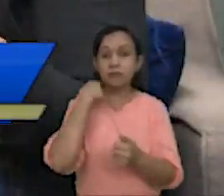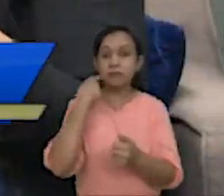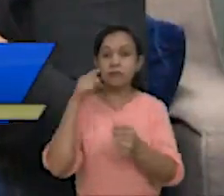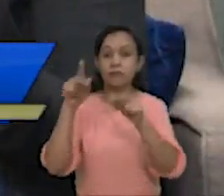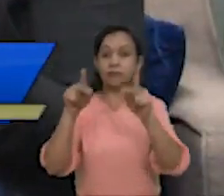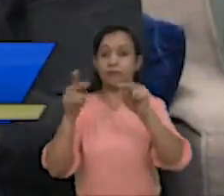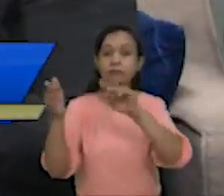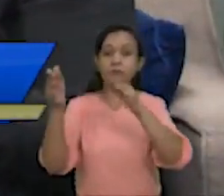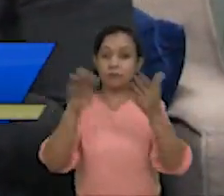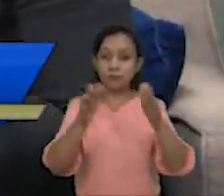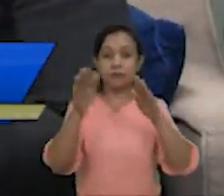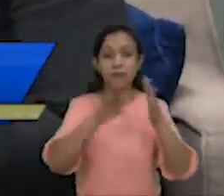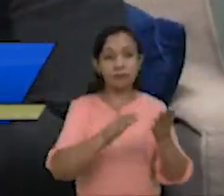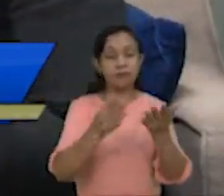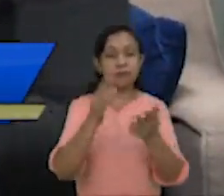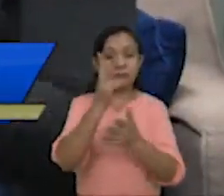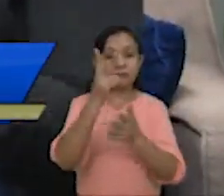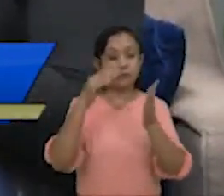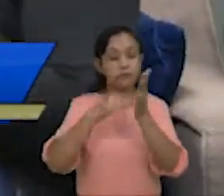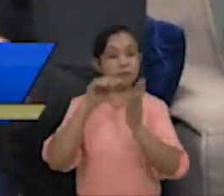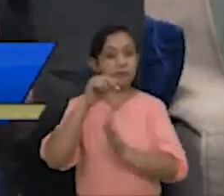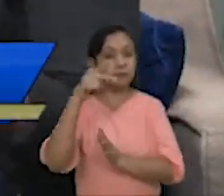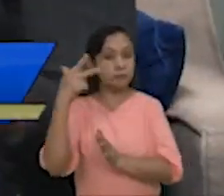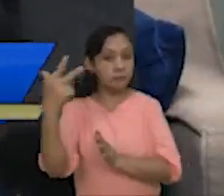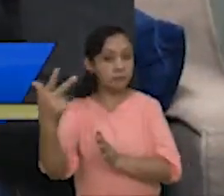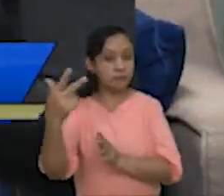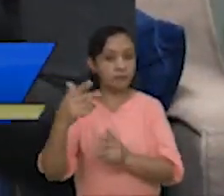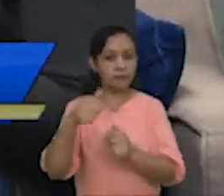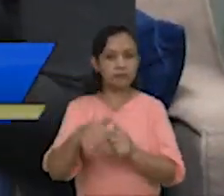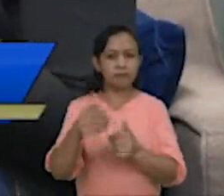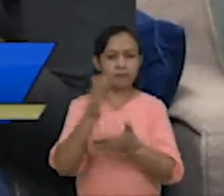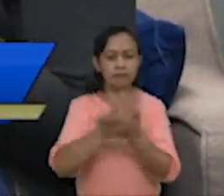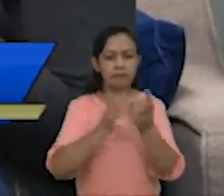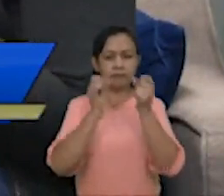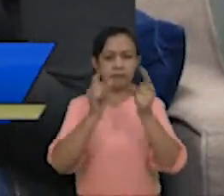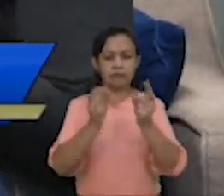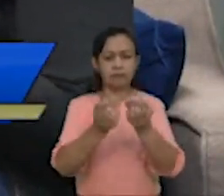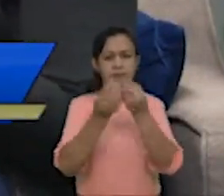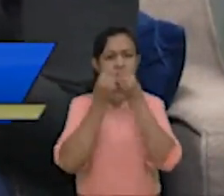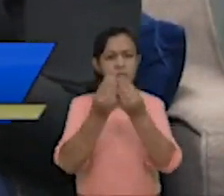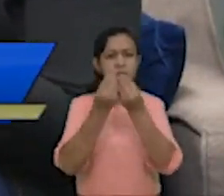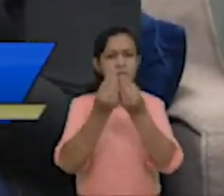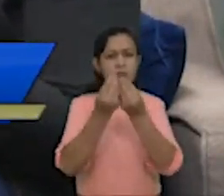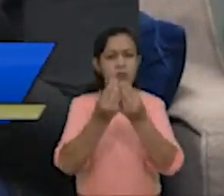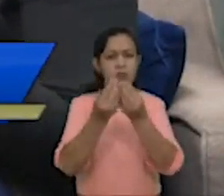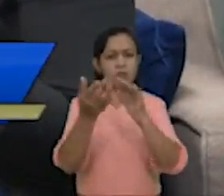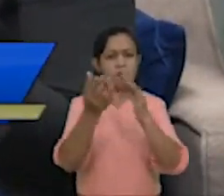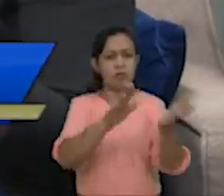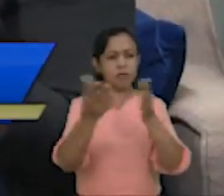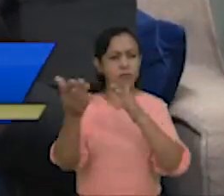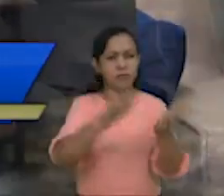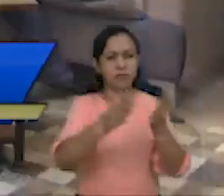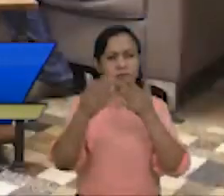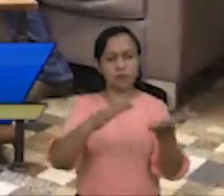sobre las personas que murieron en el año 2018, pero que de repente en este país se volvió, en cada protesta, se